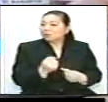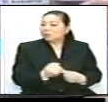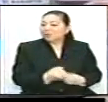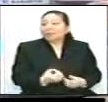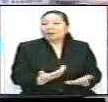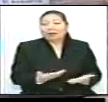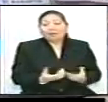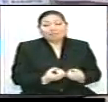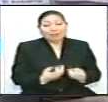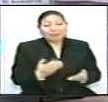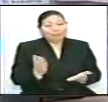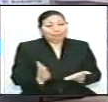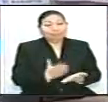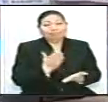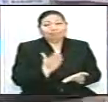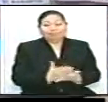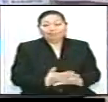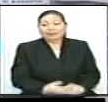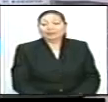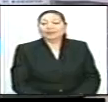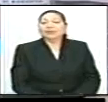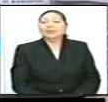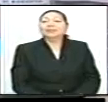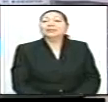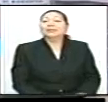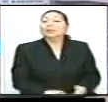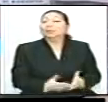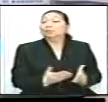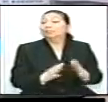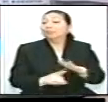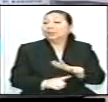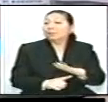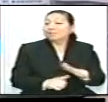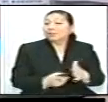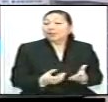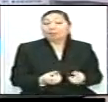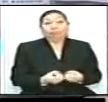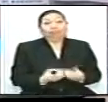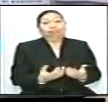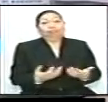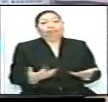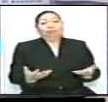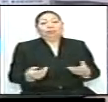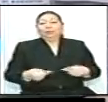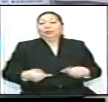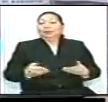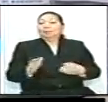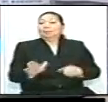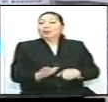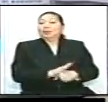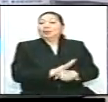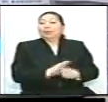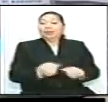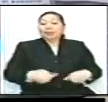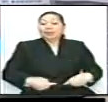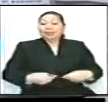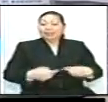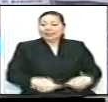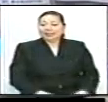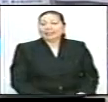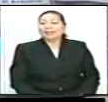O es bastante complicado, porque lógicamente en un ambiente enrarecido es bastante complicado alcanzar niveles de